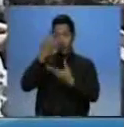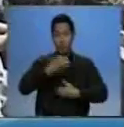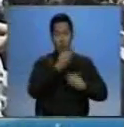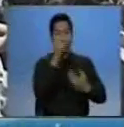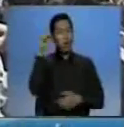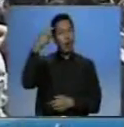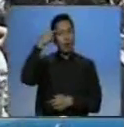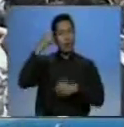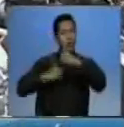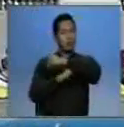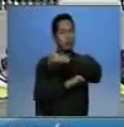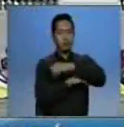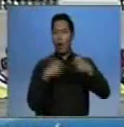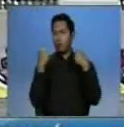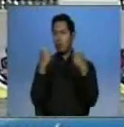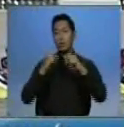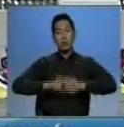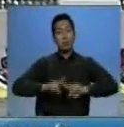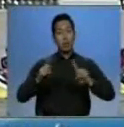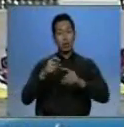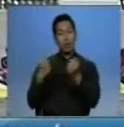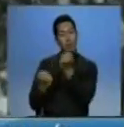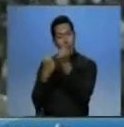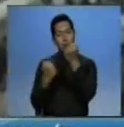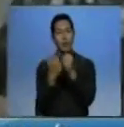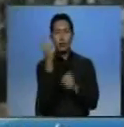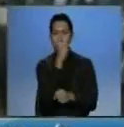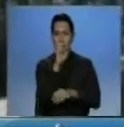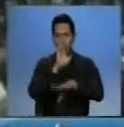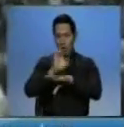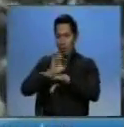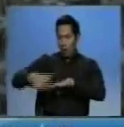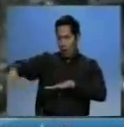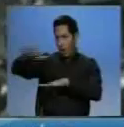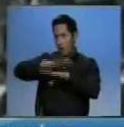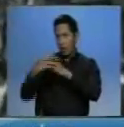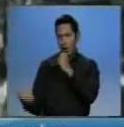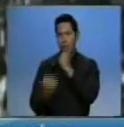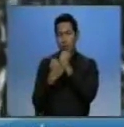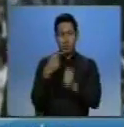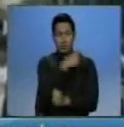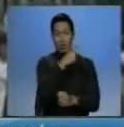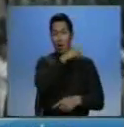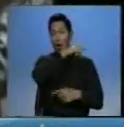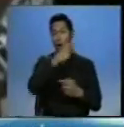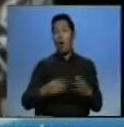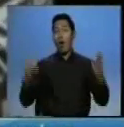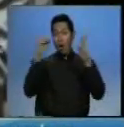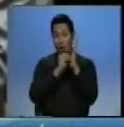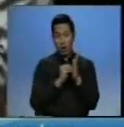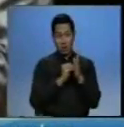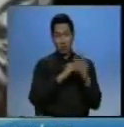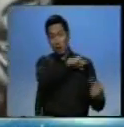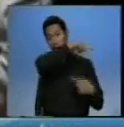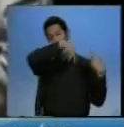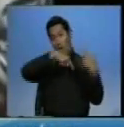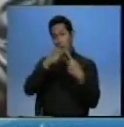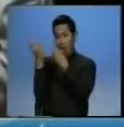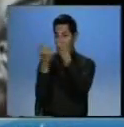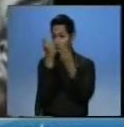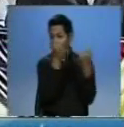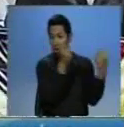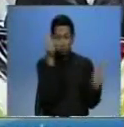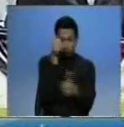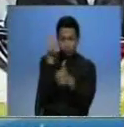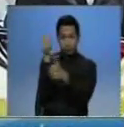pero a su decir está en manos de los ecuatorianos volver al país del veto, donde por la fuerza se sometía el Estado a cumplir en favor de los grupos de